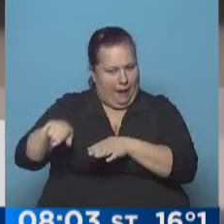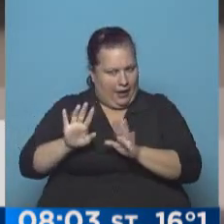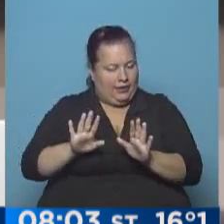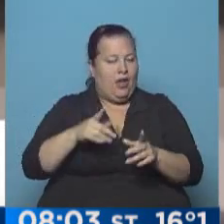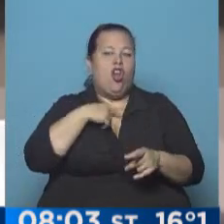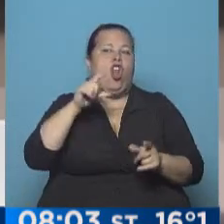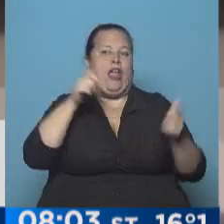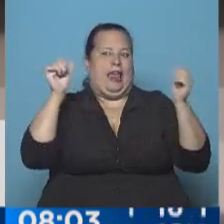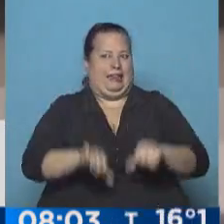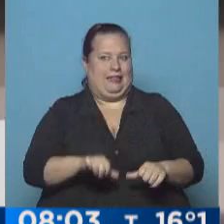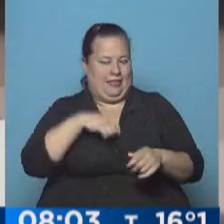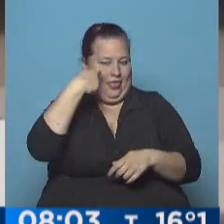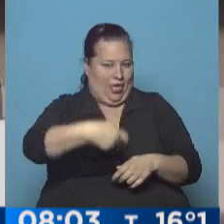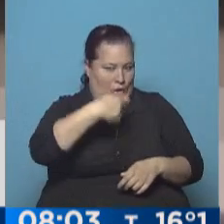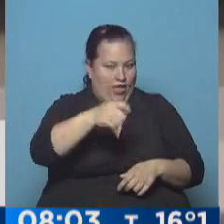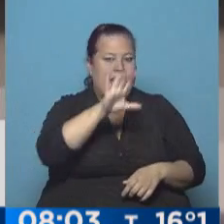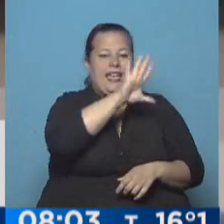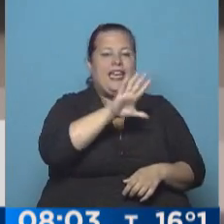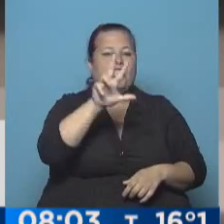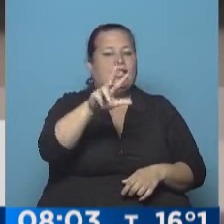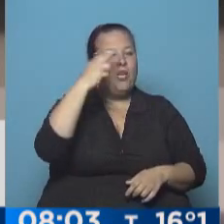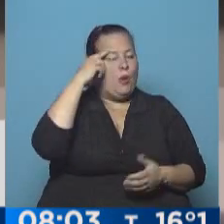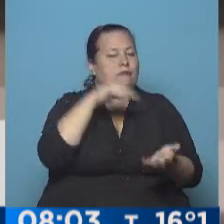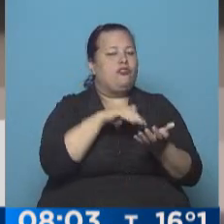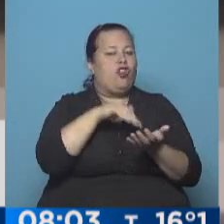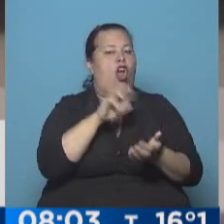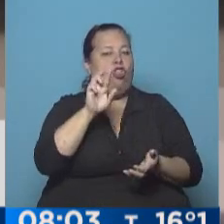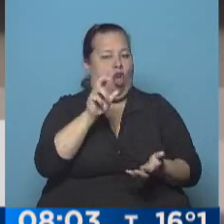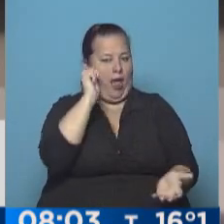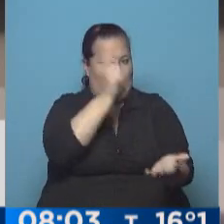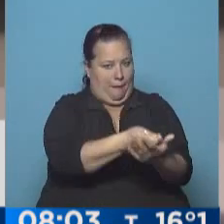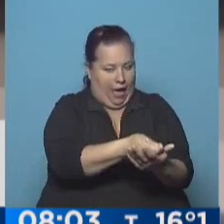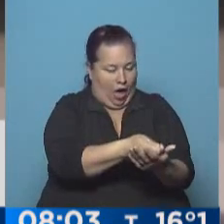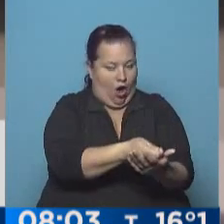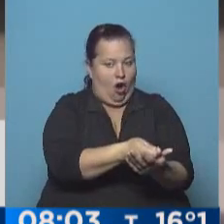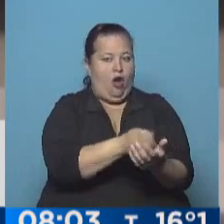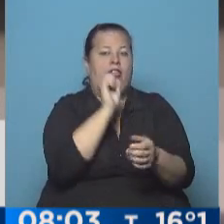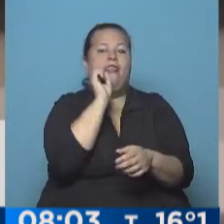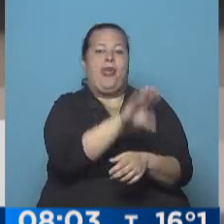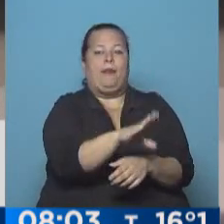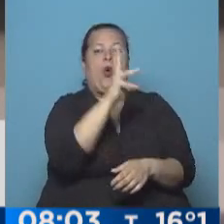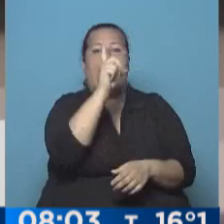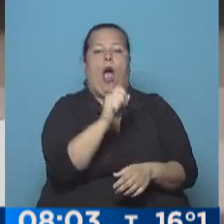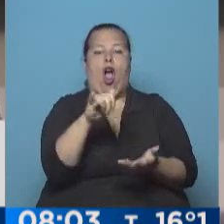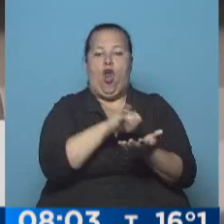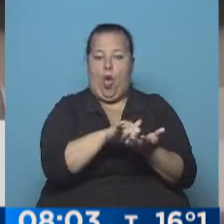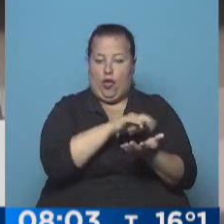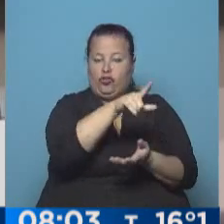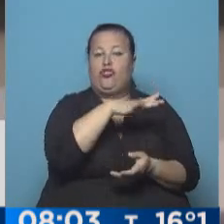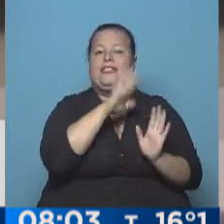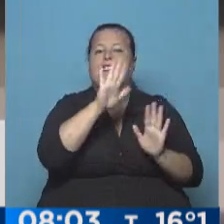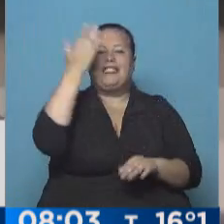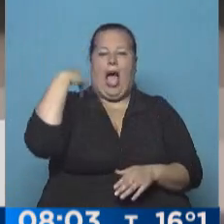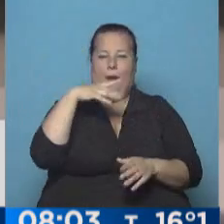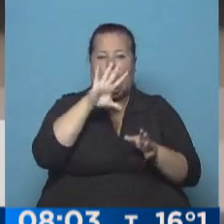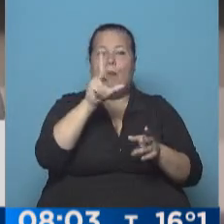que para evitar que se caigan que fueron 539 millones de dólares se depositaron en el banco nueva york que todavía era el banco